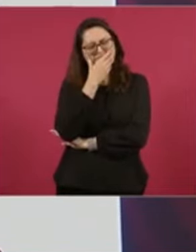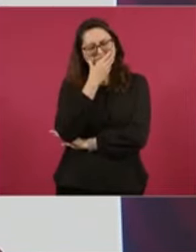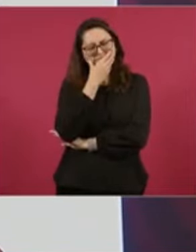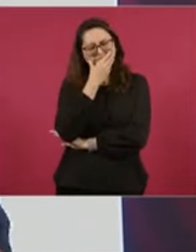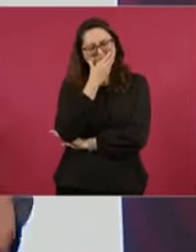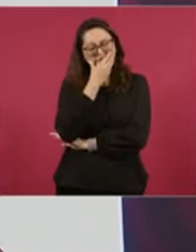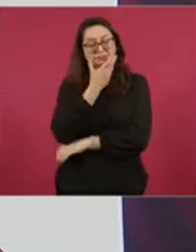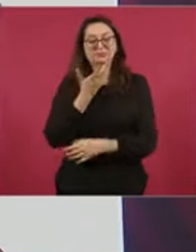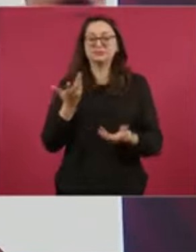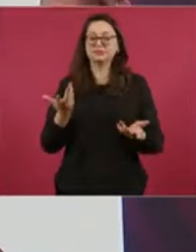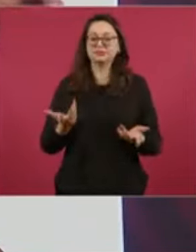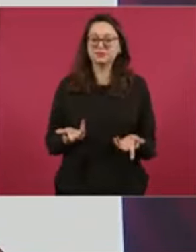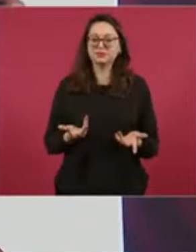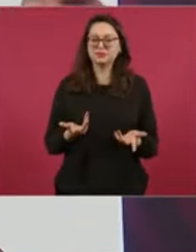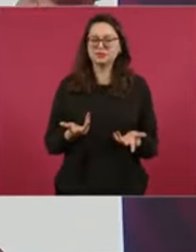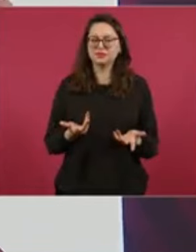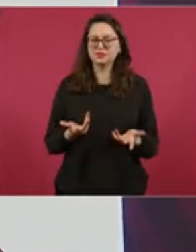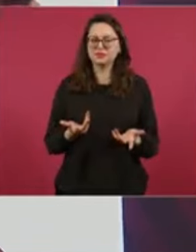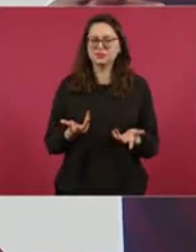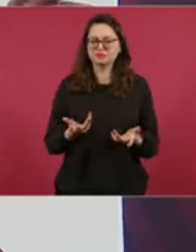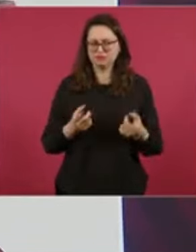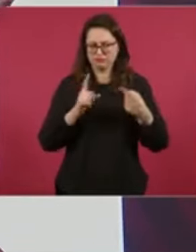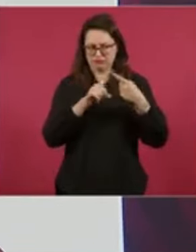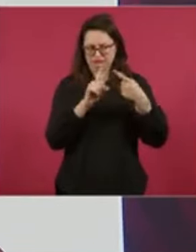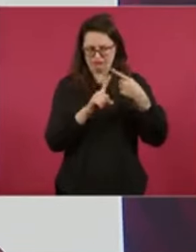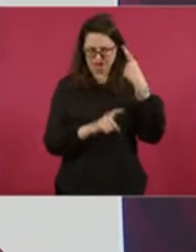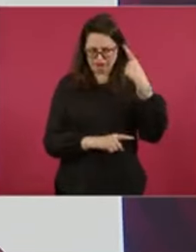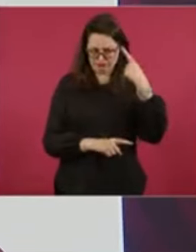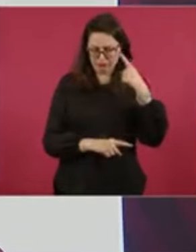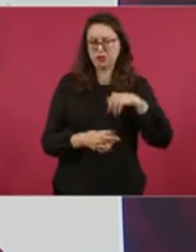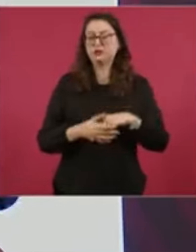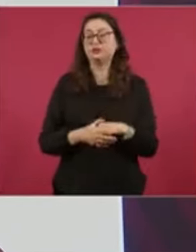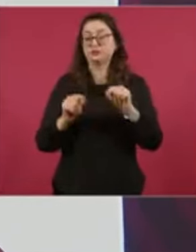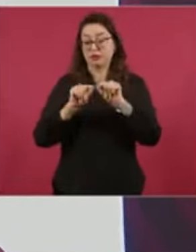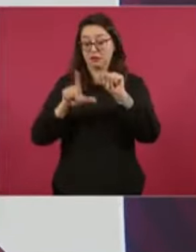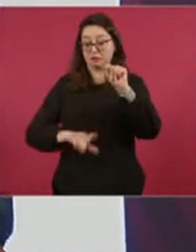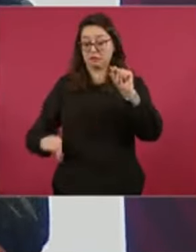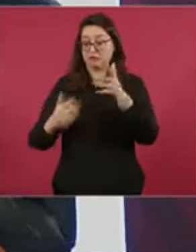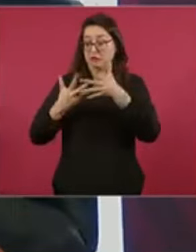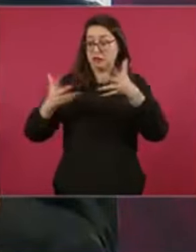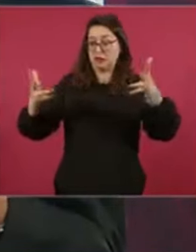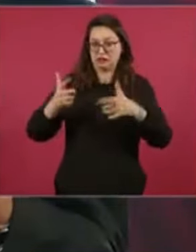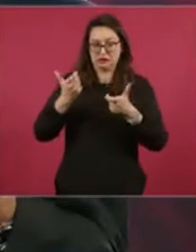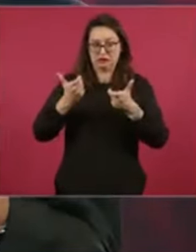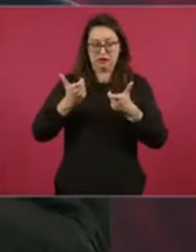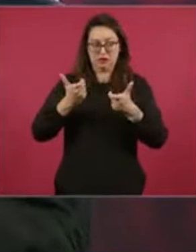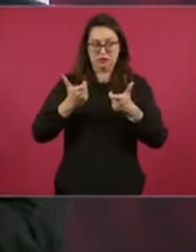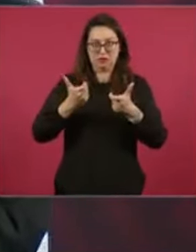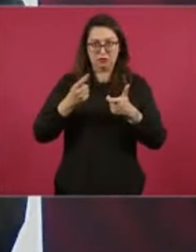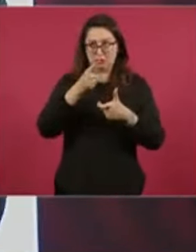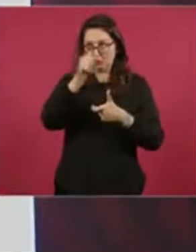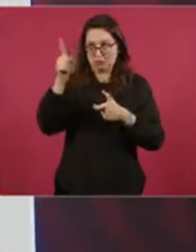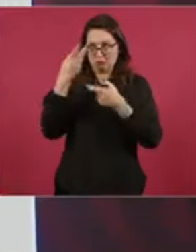tenemos problemas para la distribución, la dispersión, ¿no? Pero él me daba una explicación, que